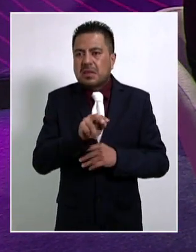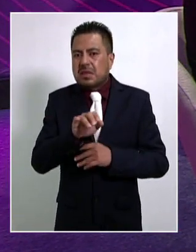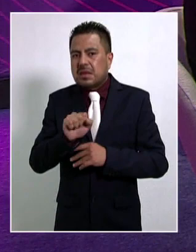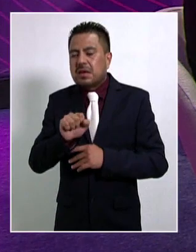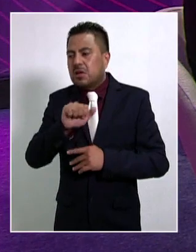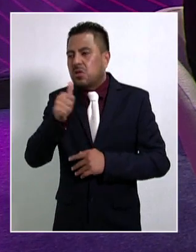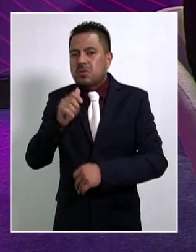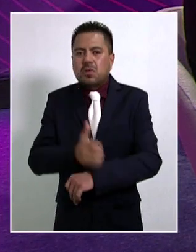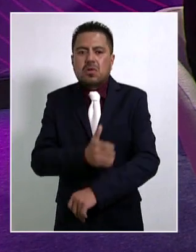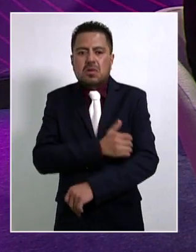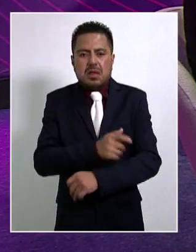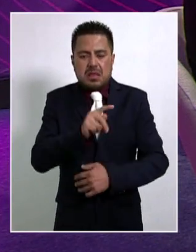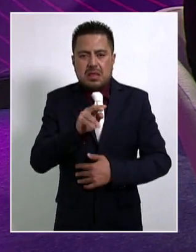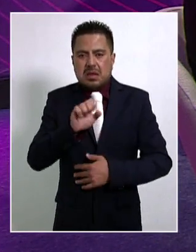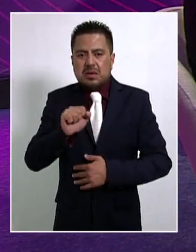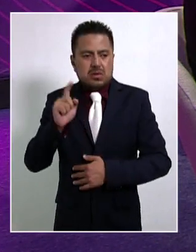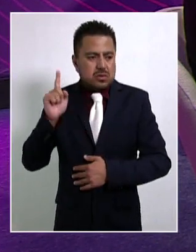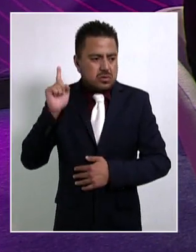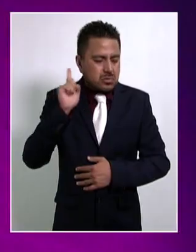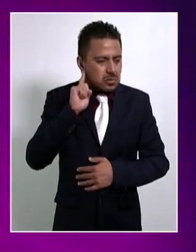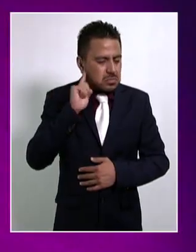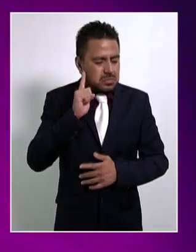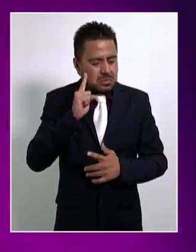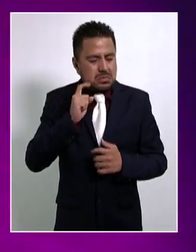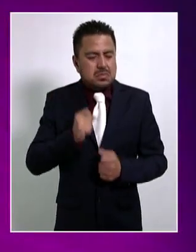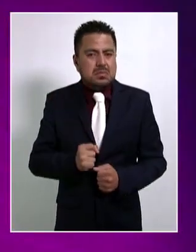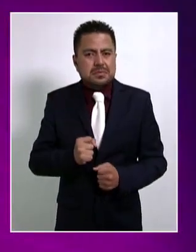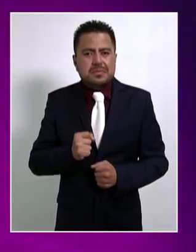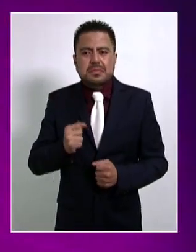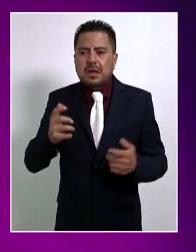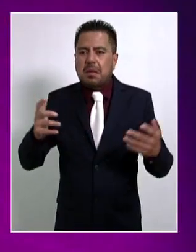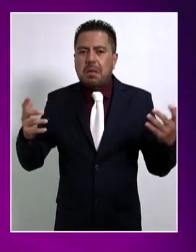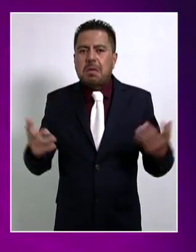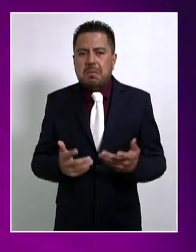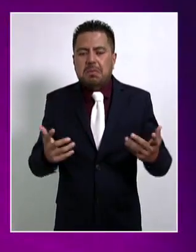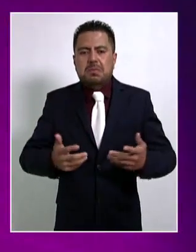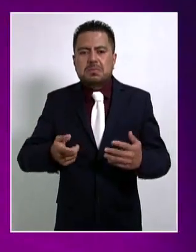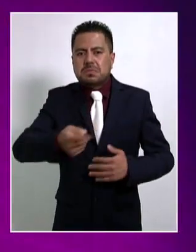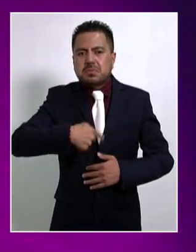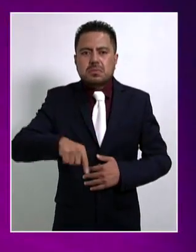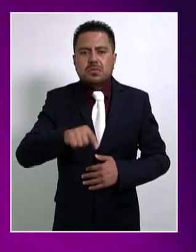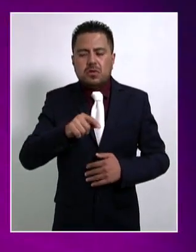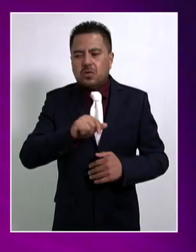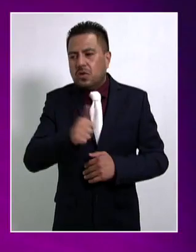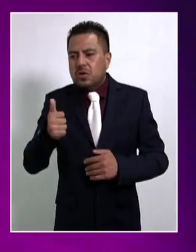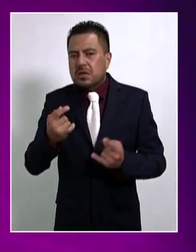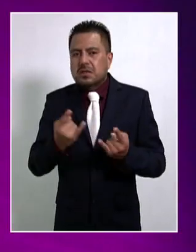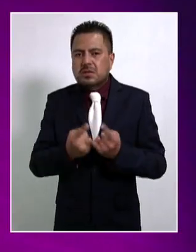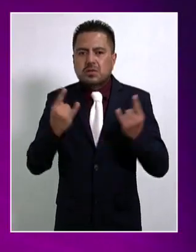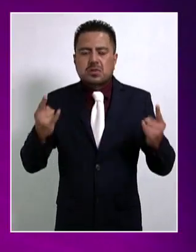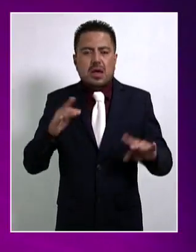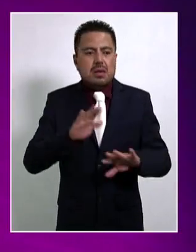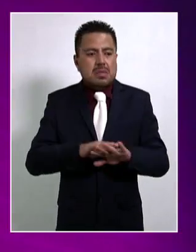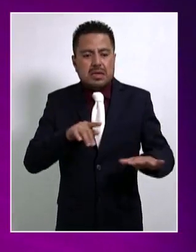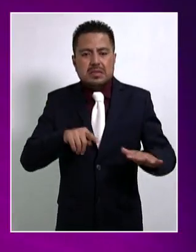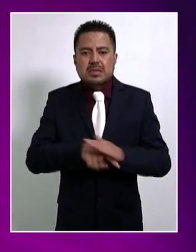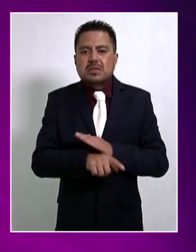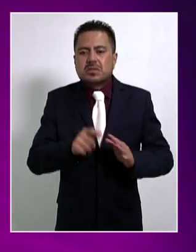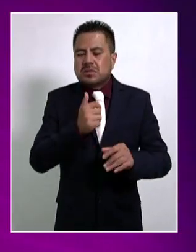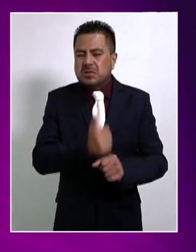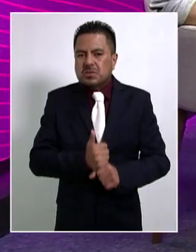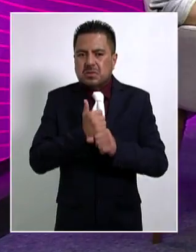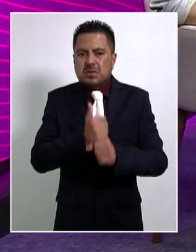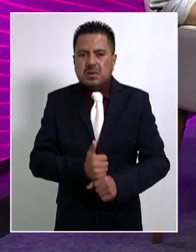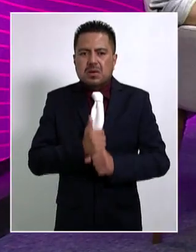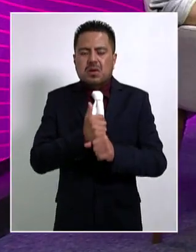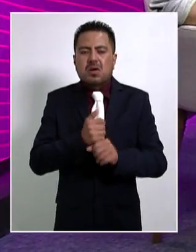otro compañero trans que seguramente lo escuche, va a ser otra historia más allá del